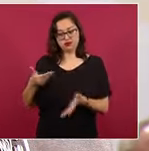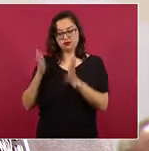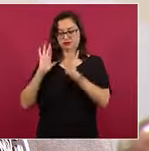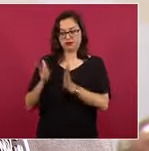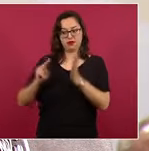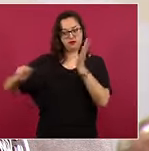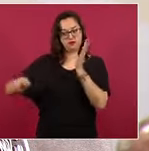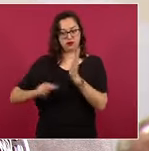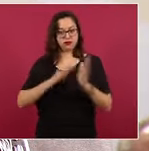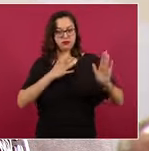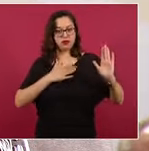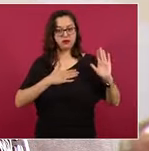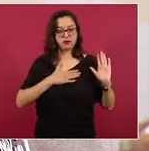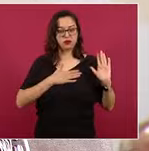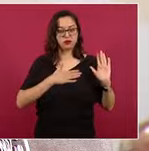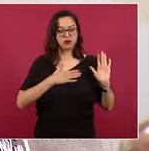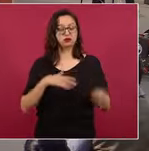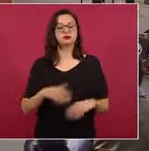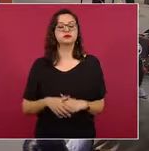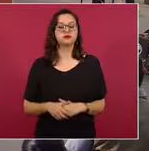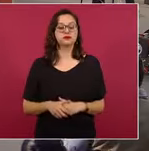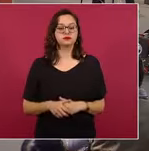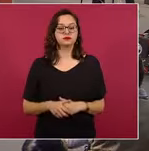del año próximo.